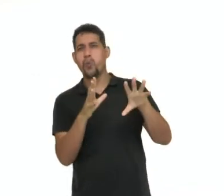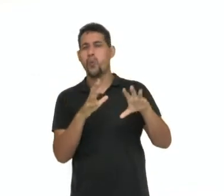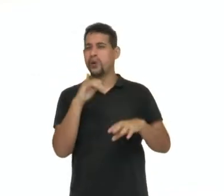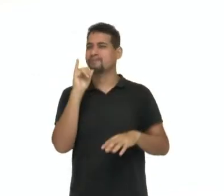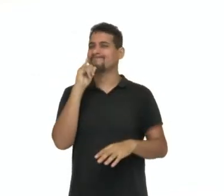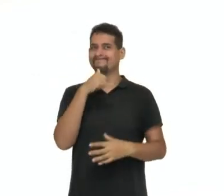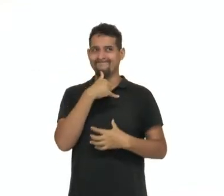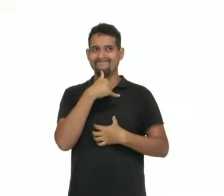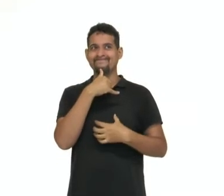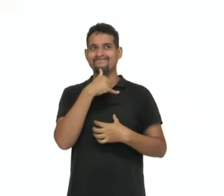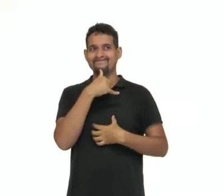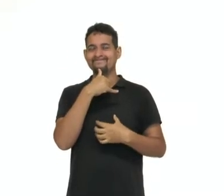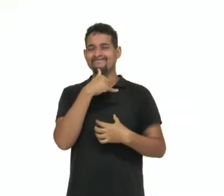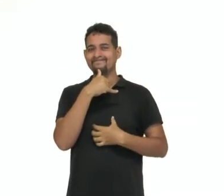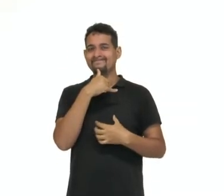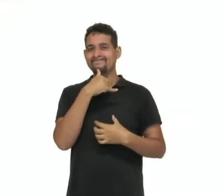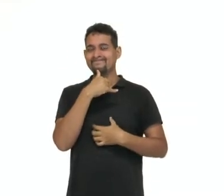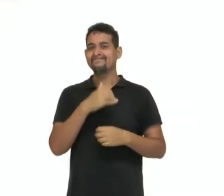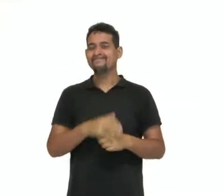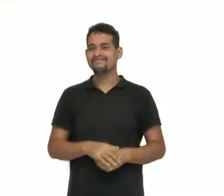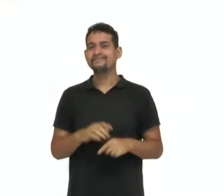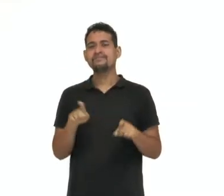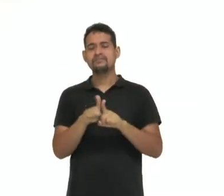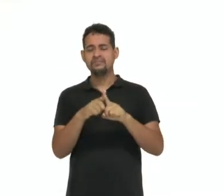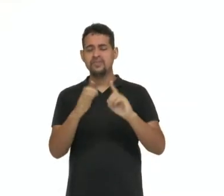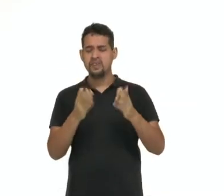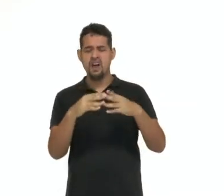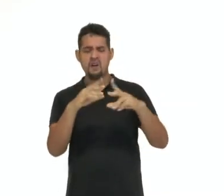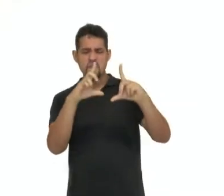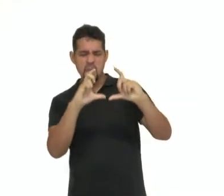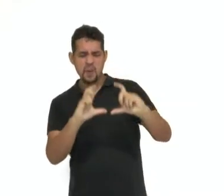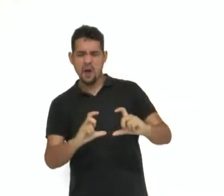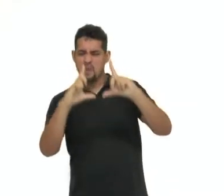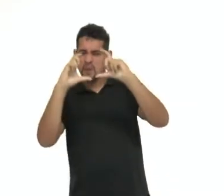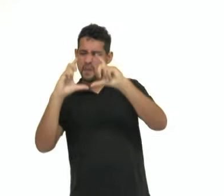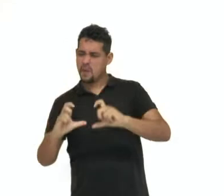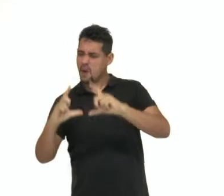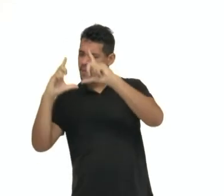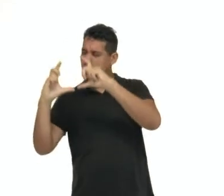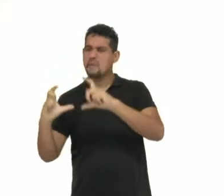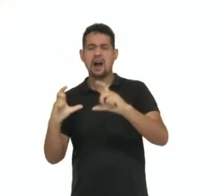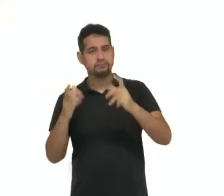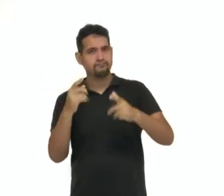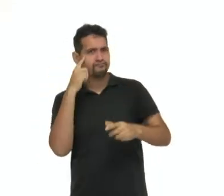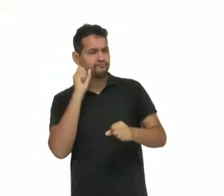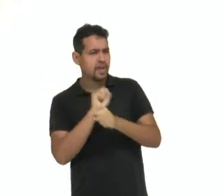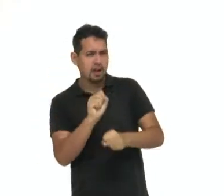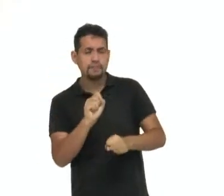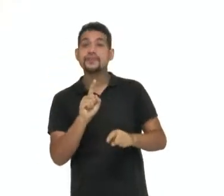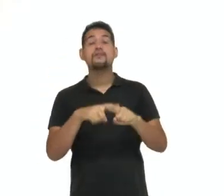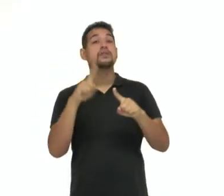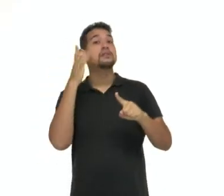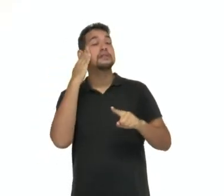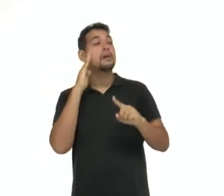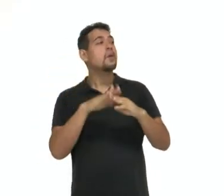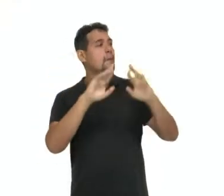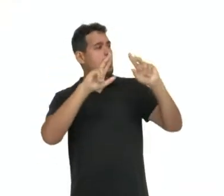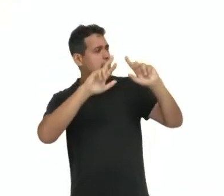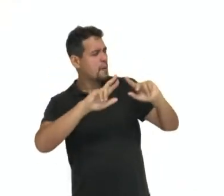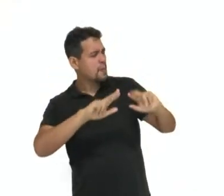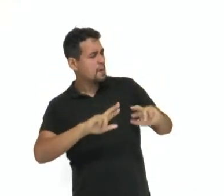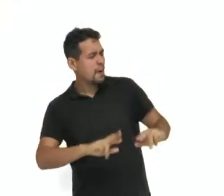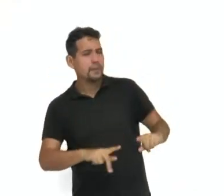triste tudo isso, né? E aqui, vamos a reflexionar agora. ¿Sabe cuáles son los tipos